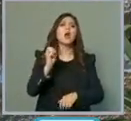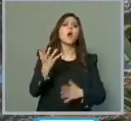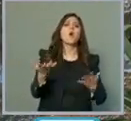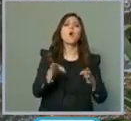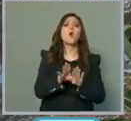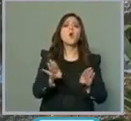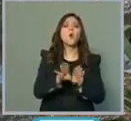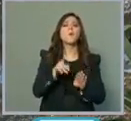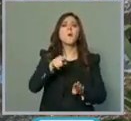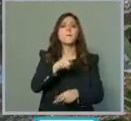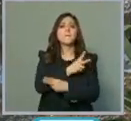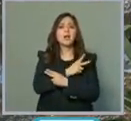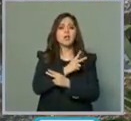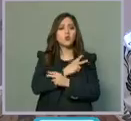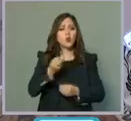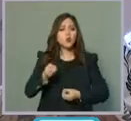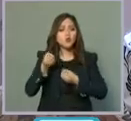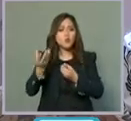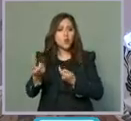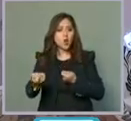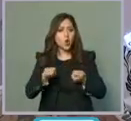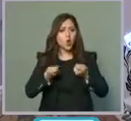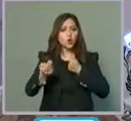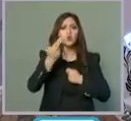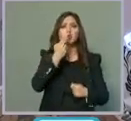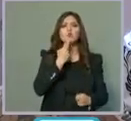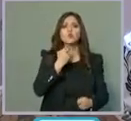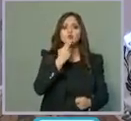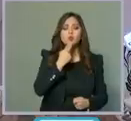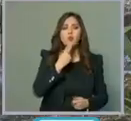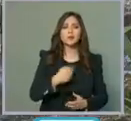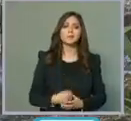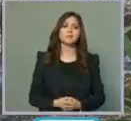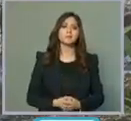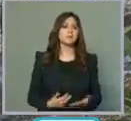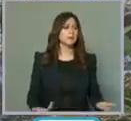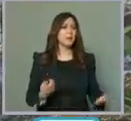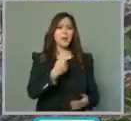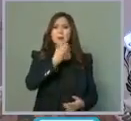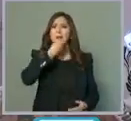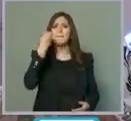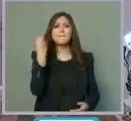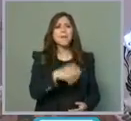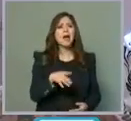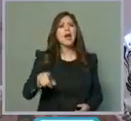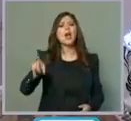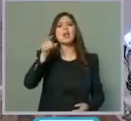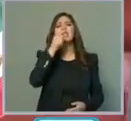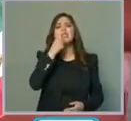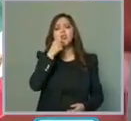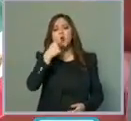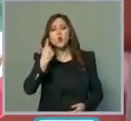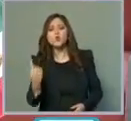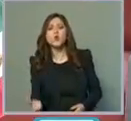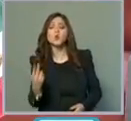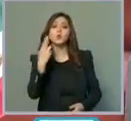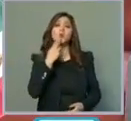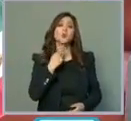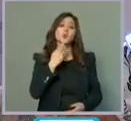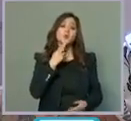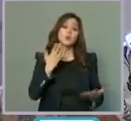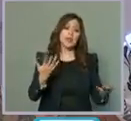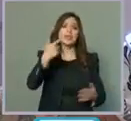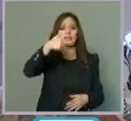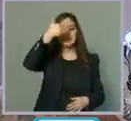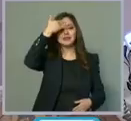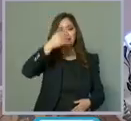en vacaciones tenemos ese control? Me encanta tu pregunta porque sí hay que dárselos. Tú imagínate un niño, no puedes comerte un dulce. Sí, no. O sea, somos niños. Ahora,